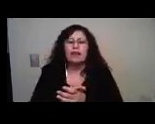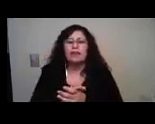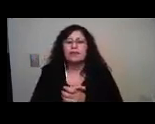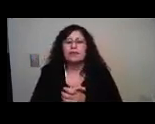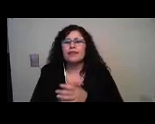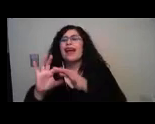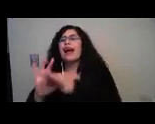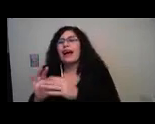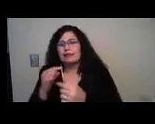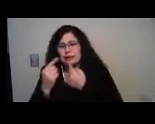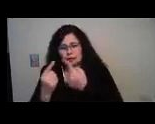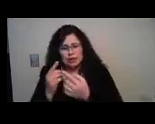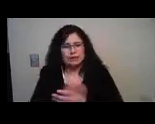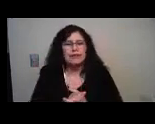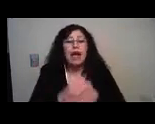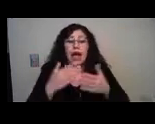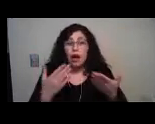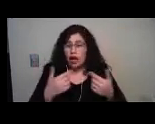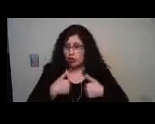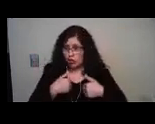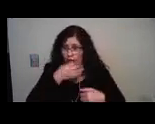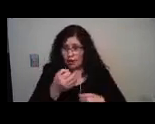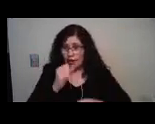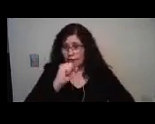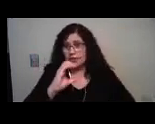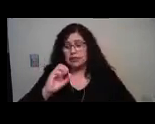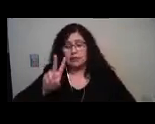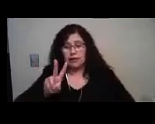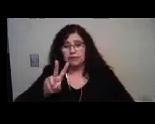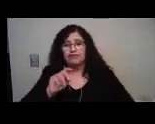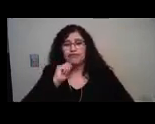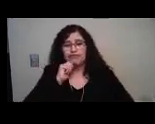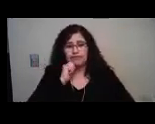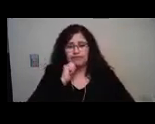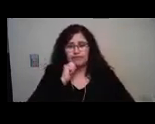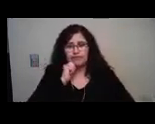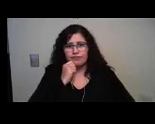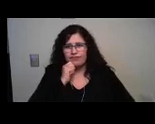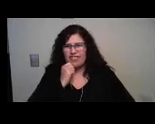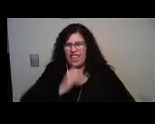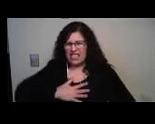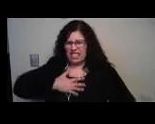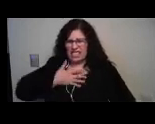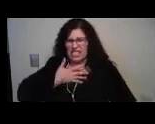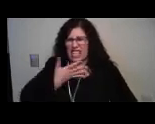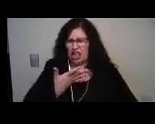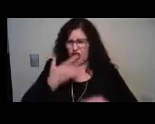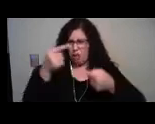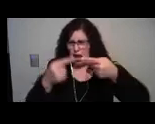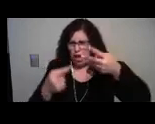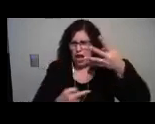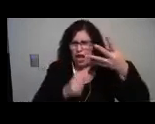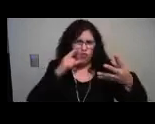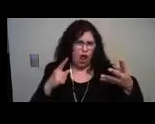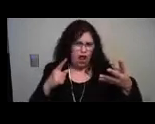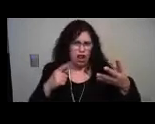Yo les dije que, por definición, un accidente cerebrovascular, los síntomas focales que va a presentar una